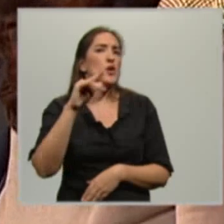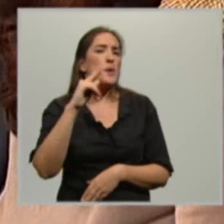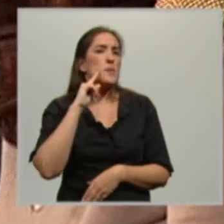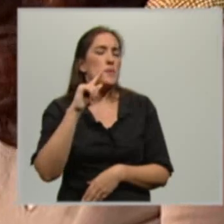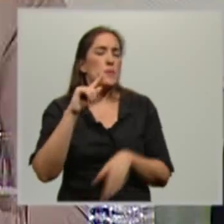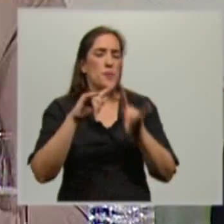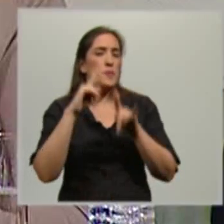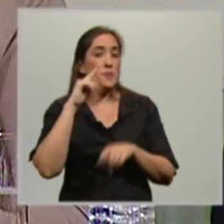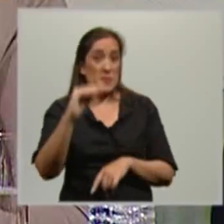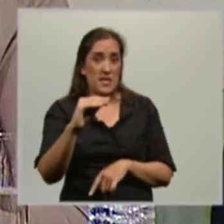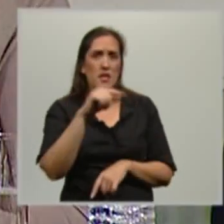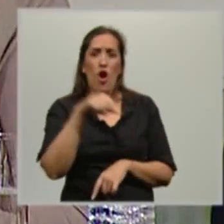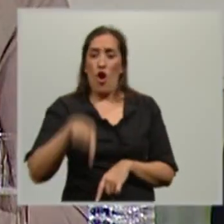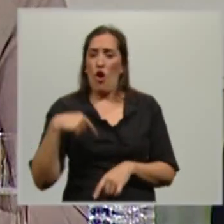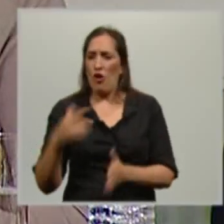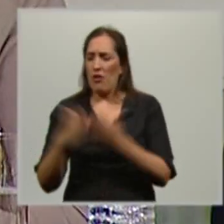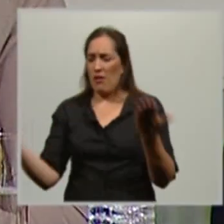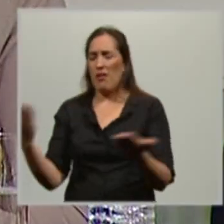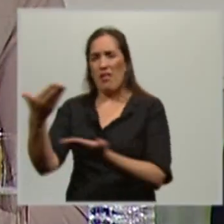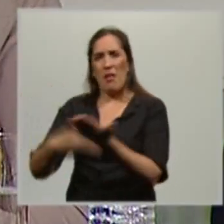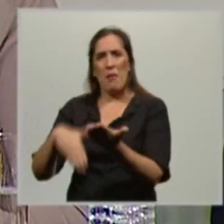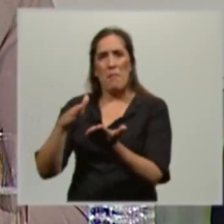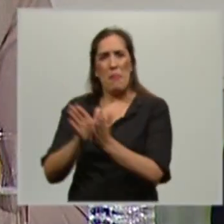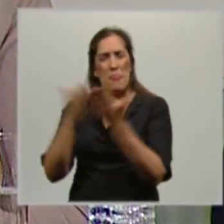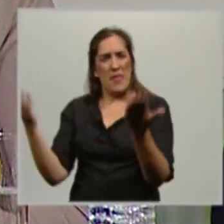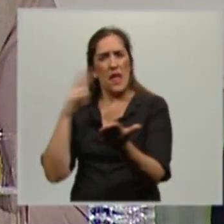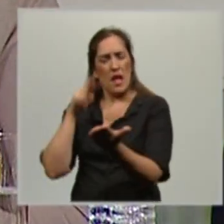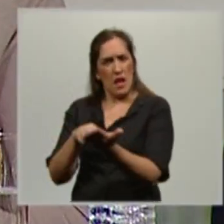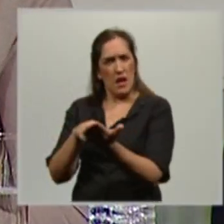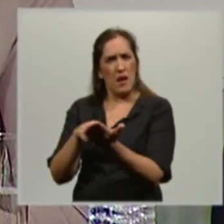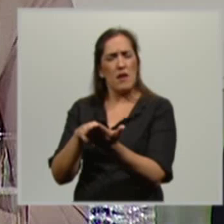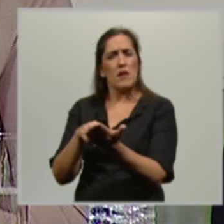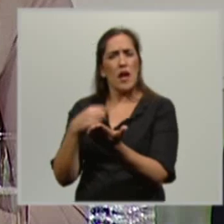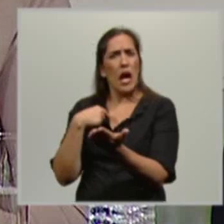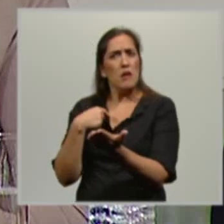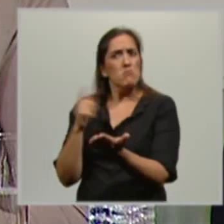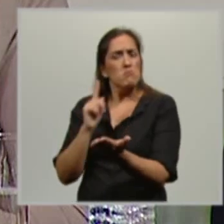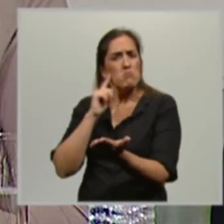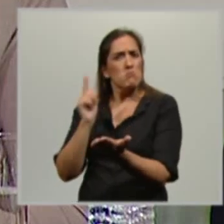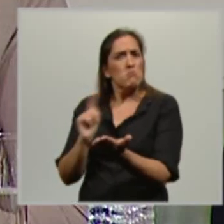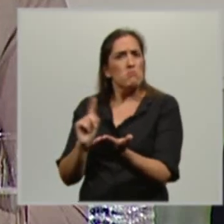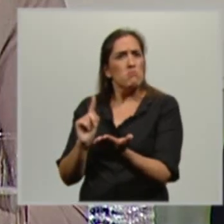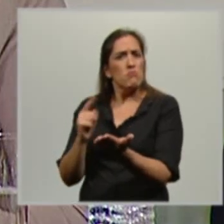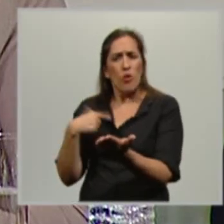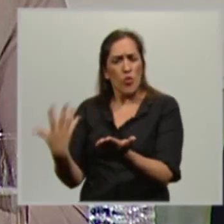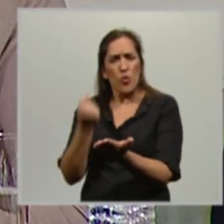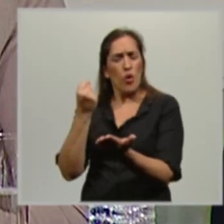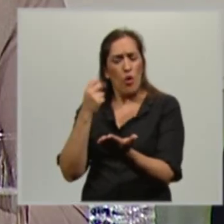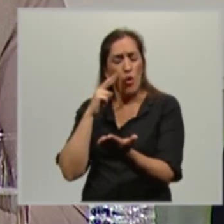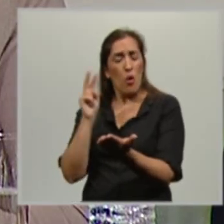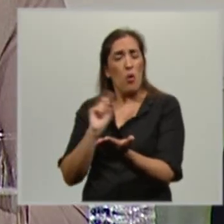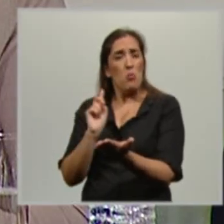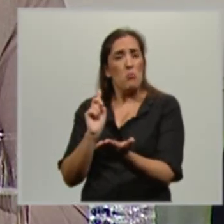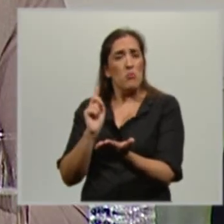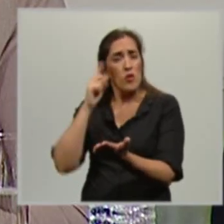33 de Tiempo Argentino, encontré una noticia que ni siquiera nosotros mismos la habíamos encontrado, y es